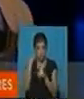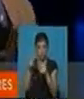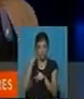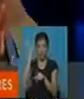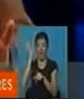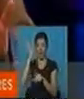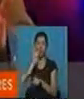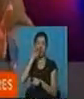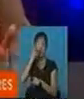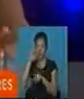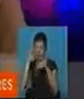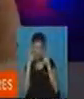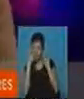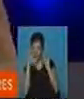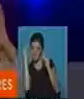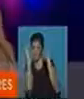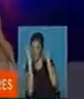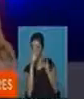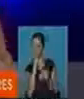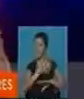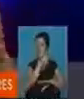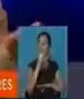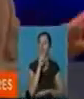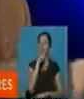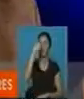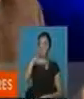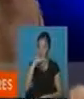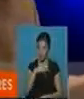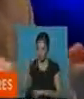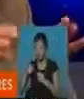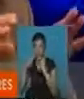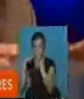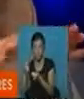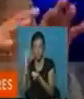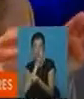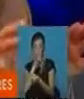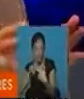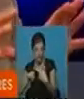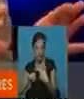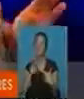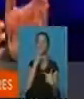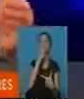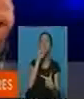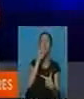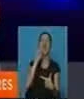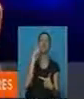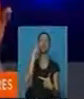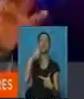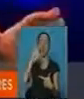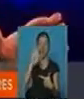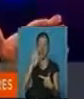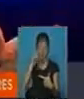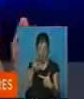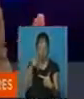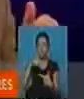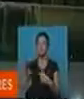con preocupación a Trump. Si Arizona, que ha sido también rosa en el sentido de que vota republicano, pero